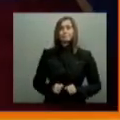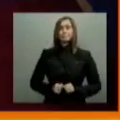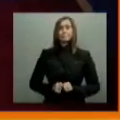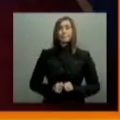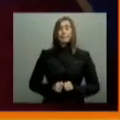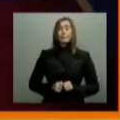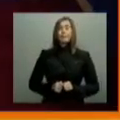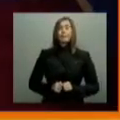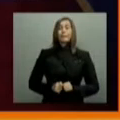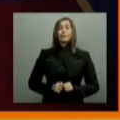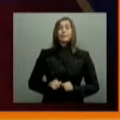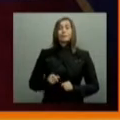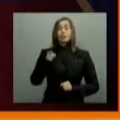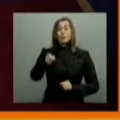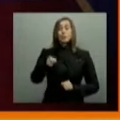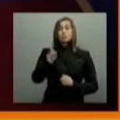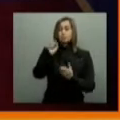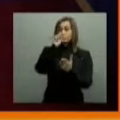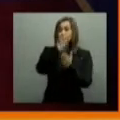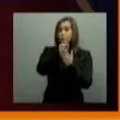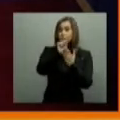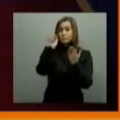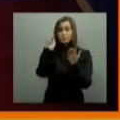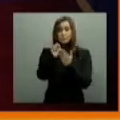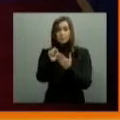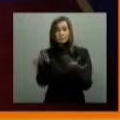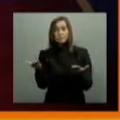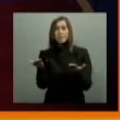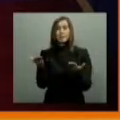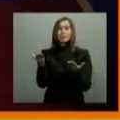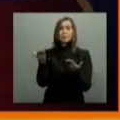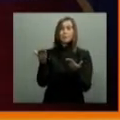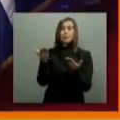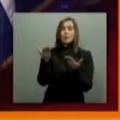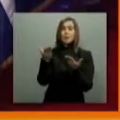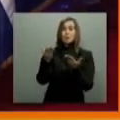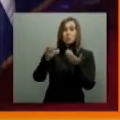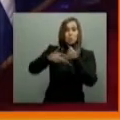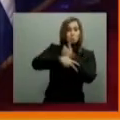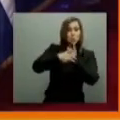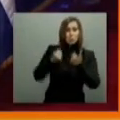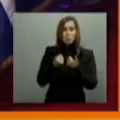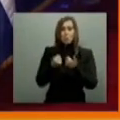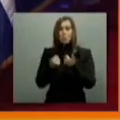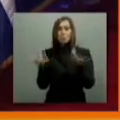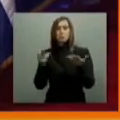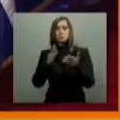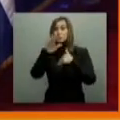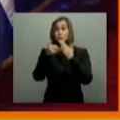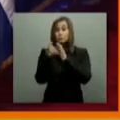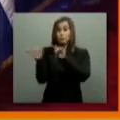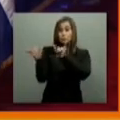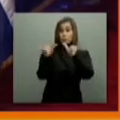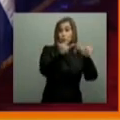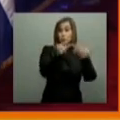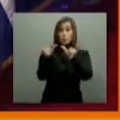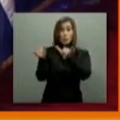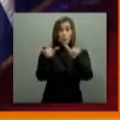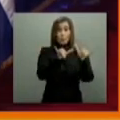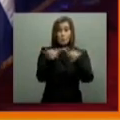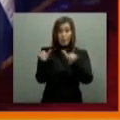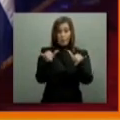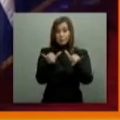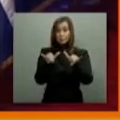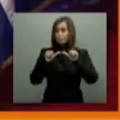y vacunas y seguro médico a los dominicanos lo de seguro médico era un asunto ya bastante viejo presidente del senasa era una realidad